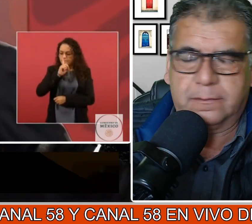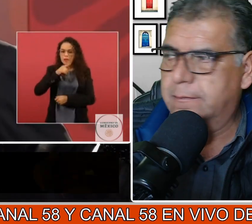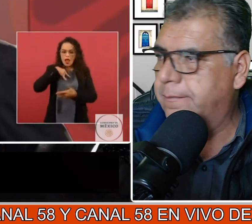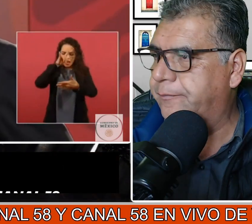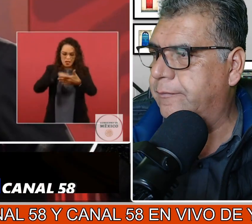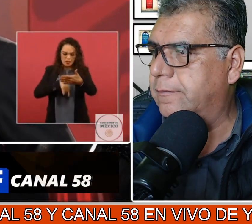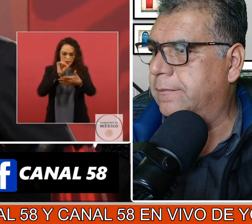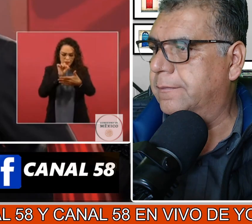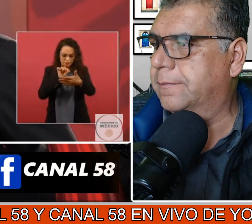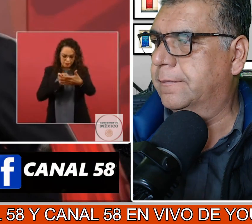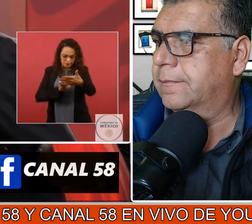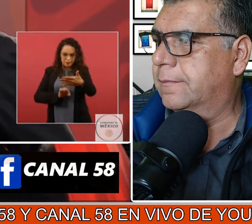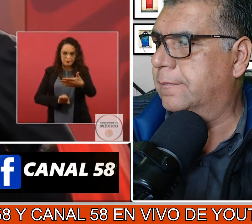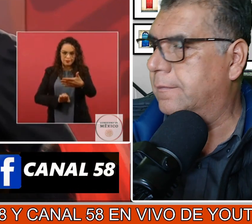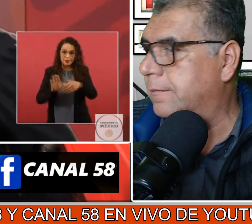esto del preponderante,